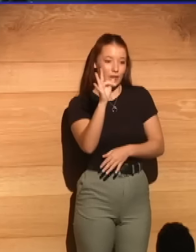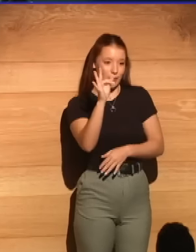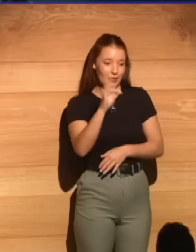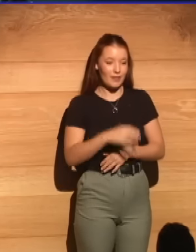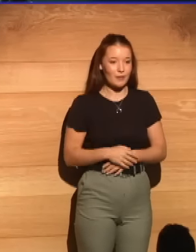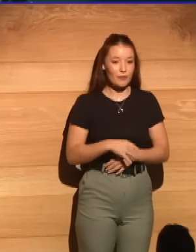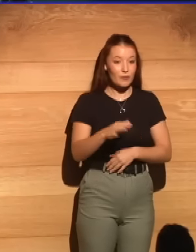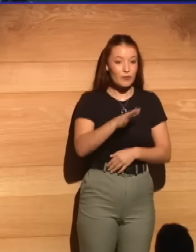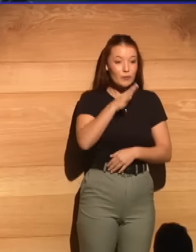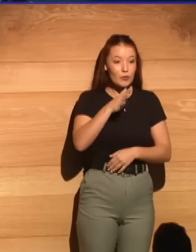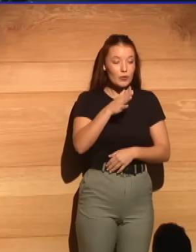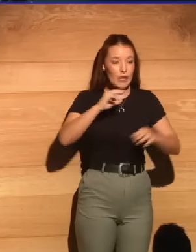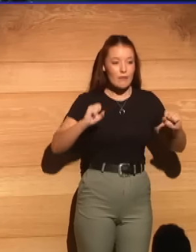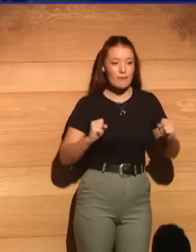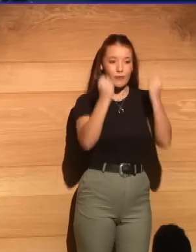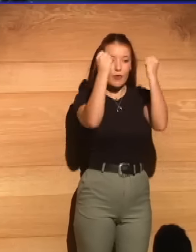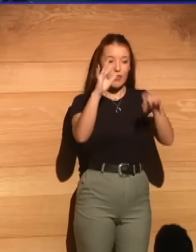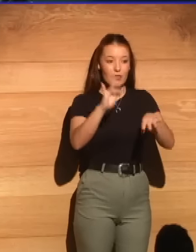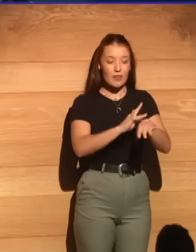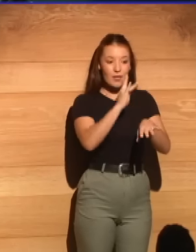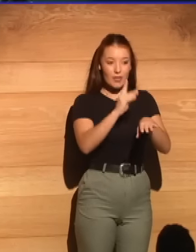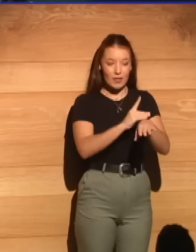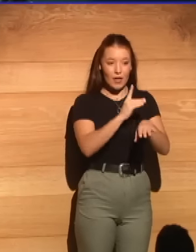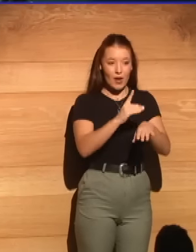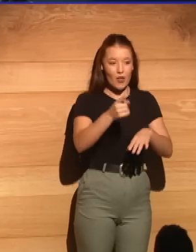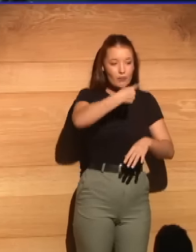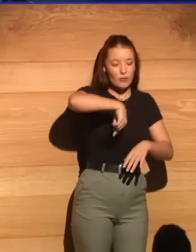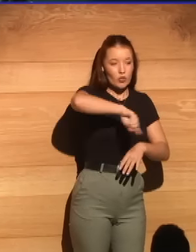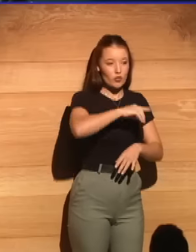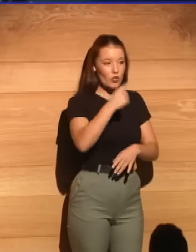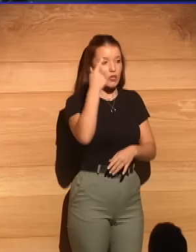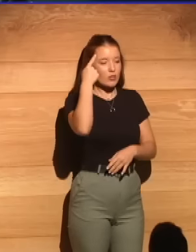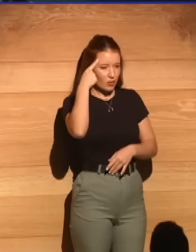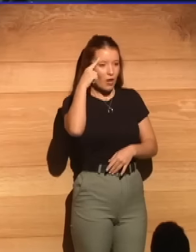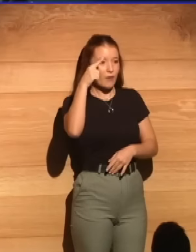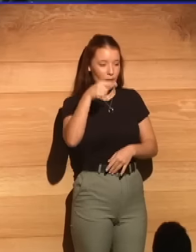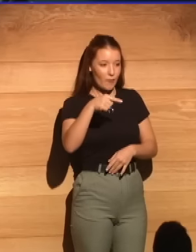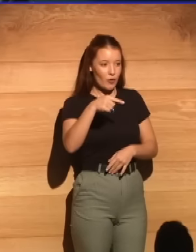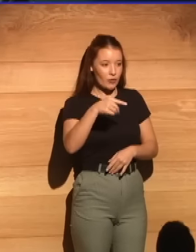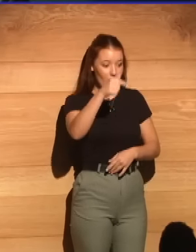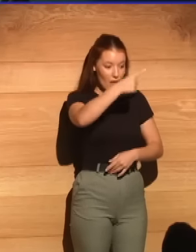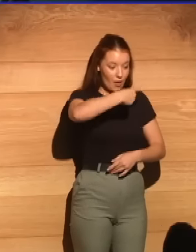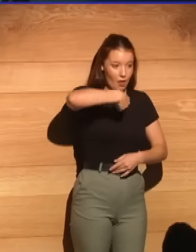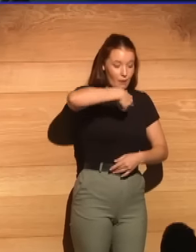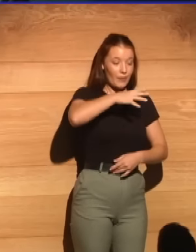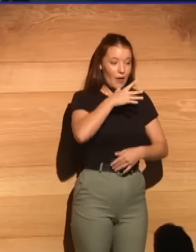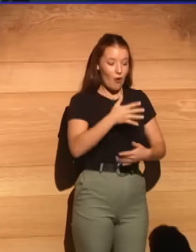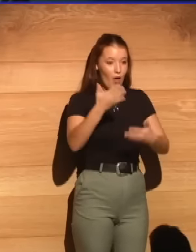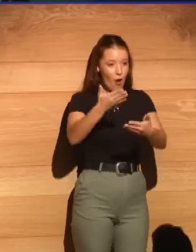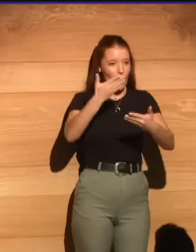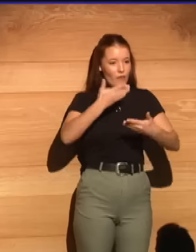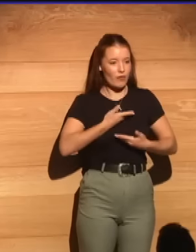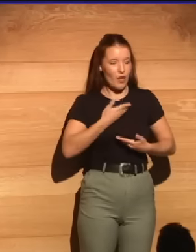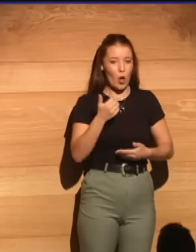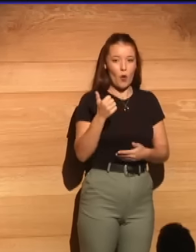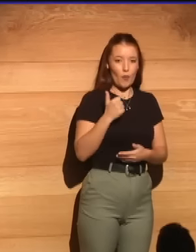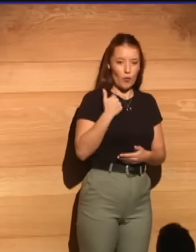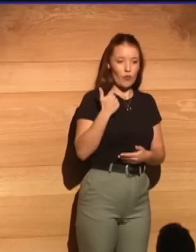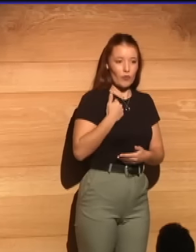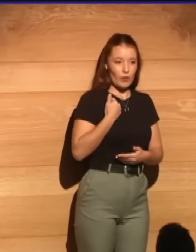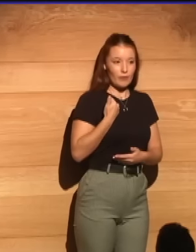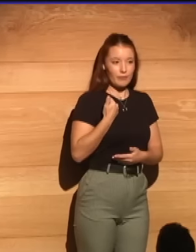la revolución digital estamos convencidos de que nos está ofreciendo la oportunidad de hacer